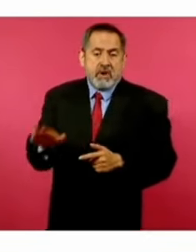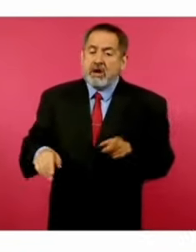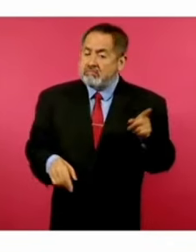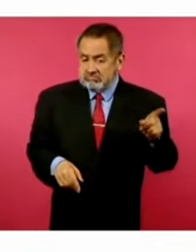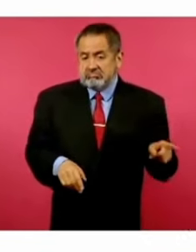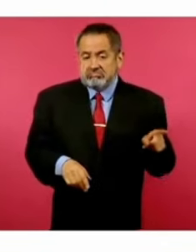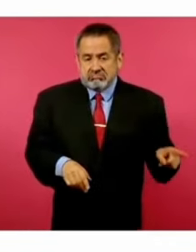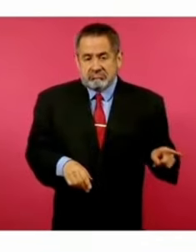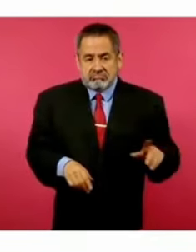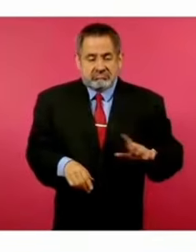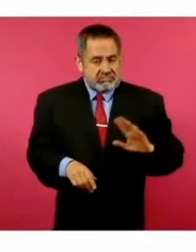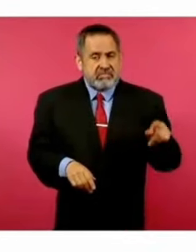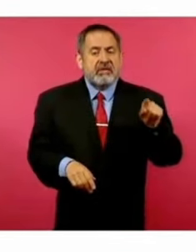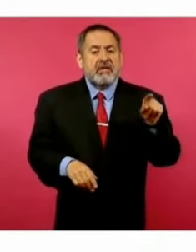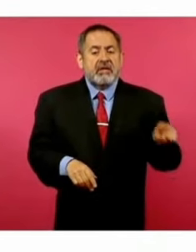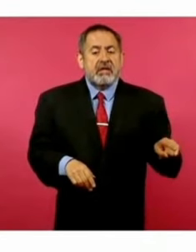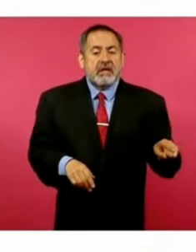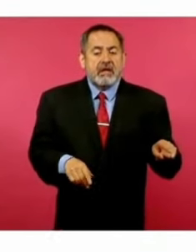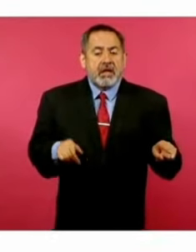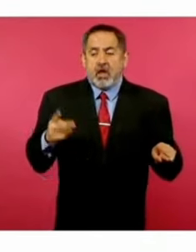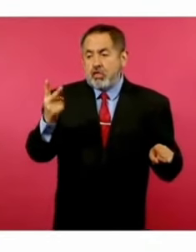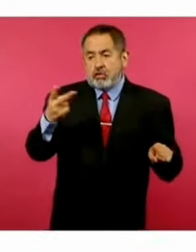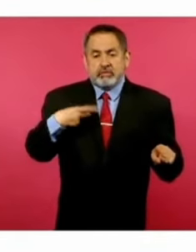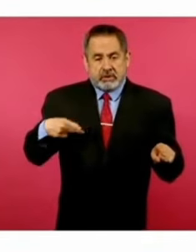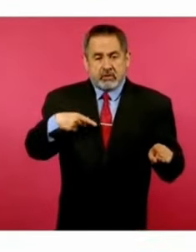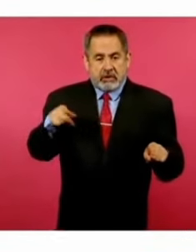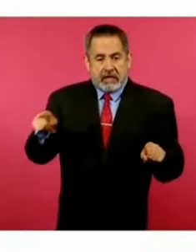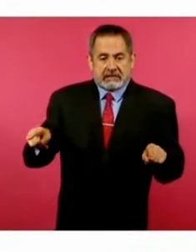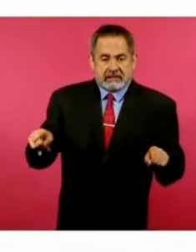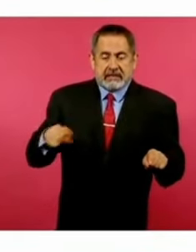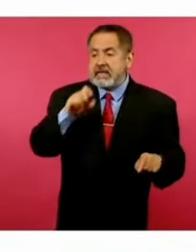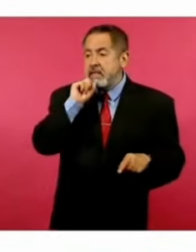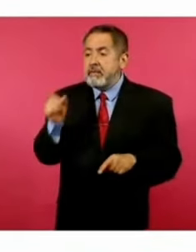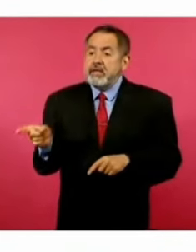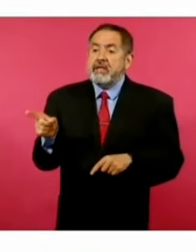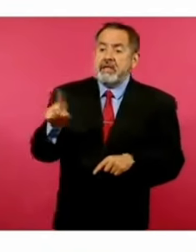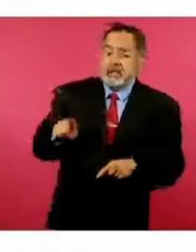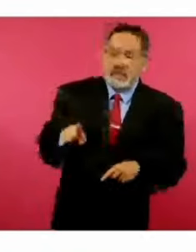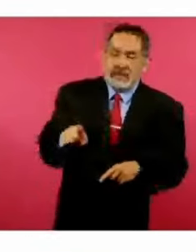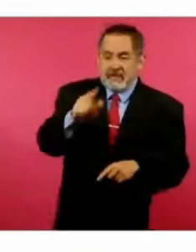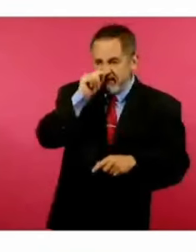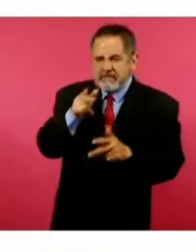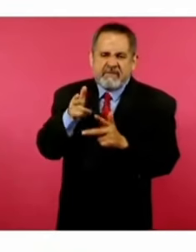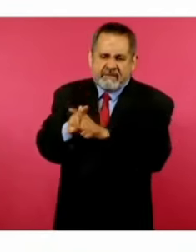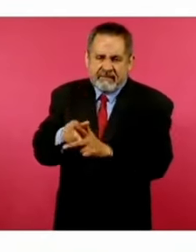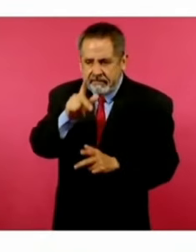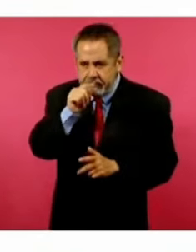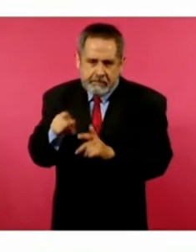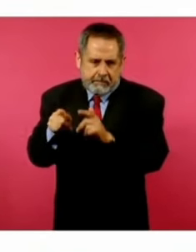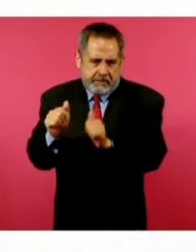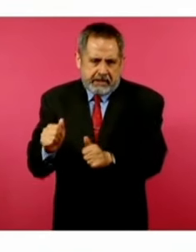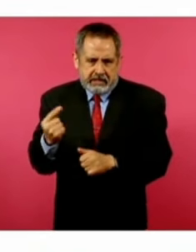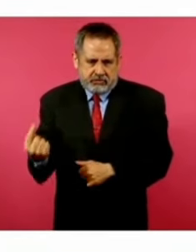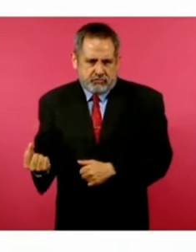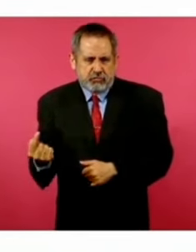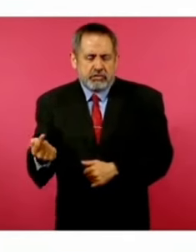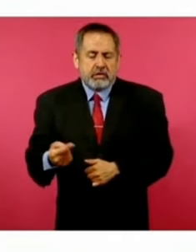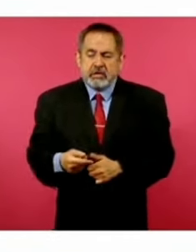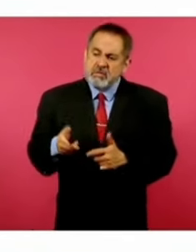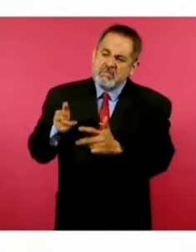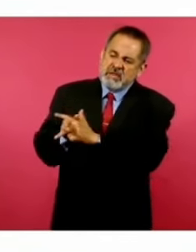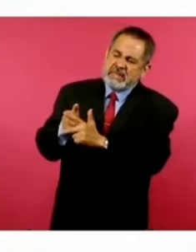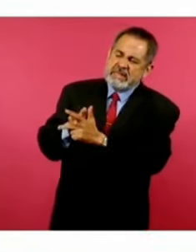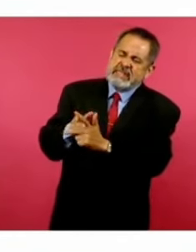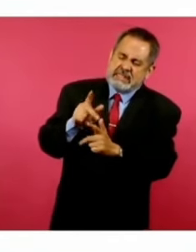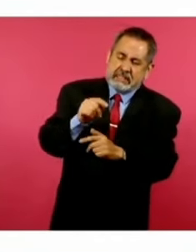y homicidio calificado en agravio de dos hombres y homicidio calificado en grado de tentativa en agravio de un menor estos hechos